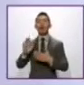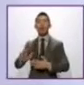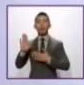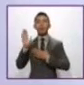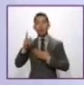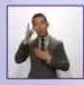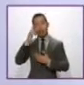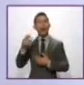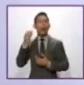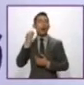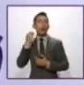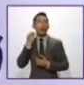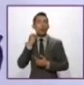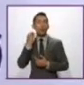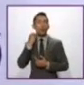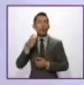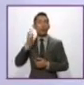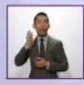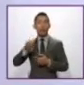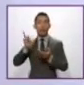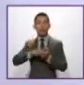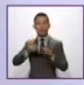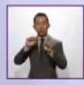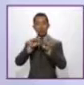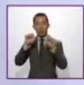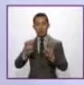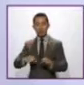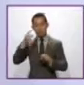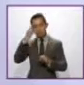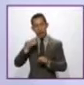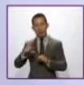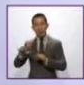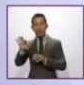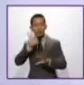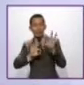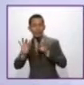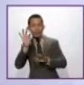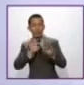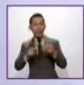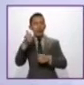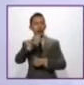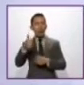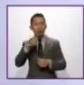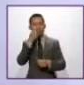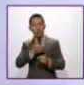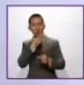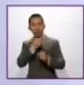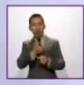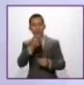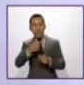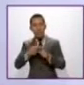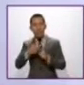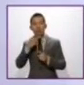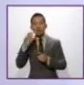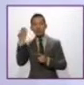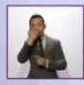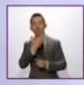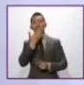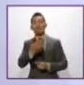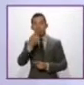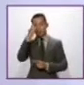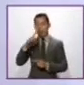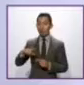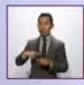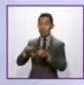barra de abogados de implementar sistemas objetivos de selección de cada uno de los secretarios para tener un gobierno